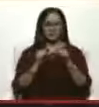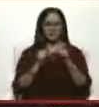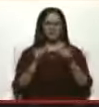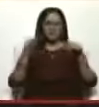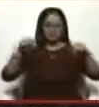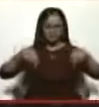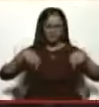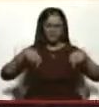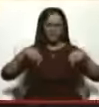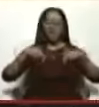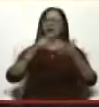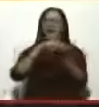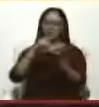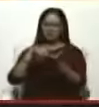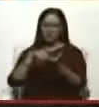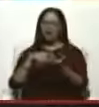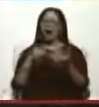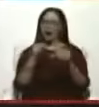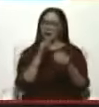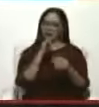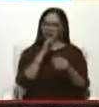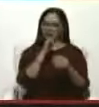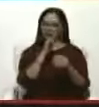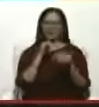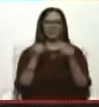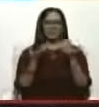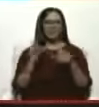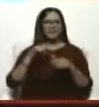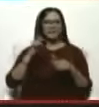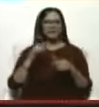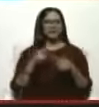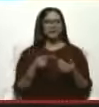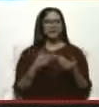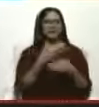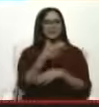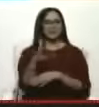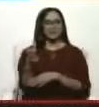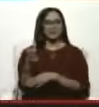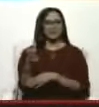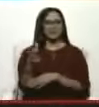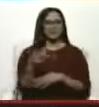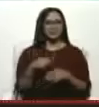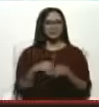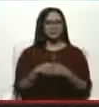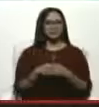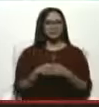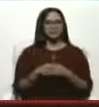acá, desplegados, por supuesto, para llevar la información a través de 360.